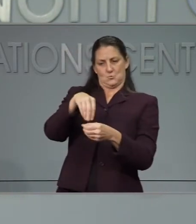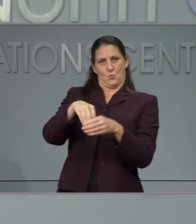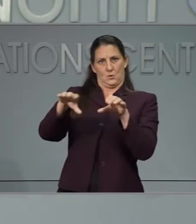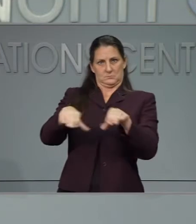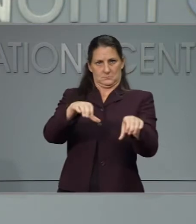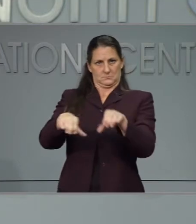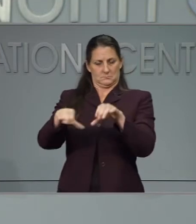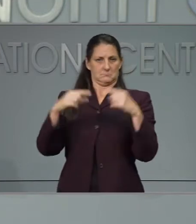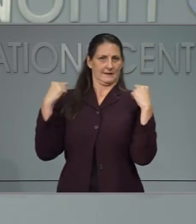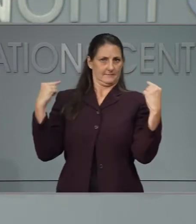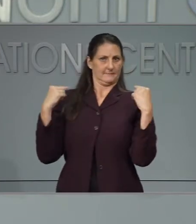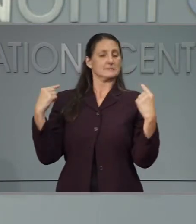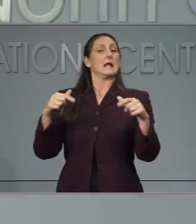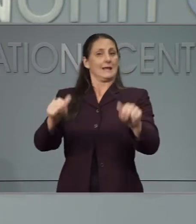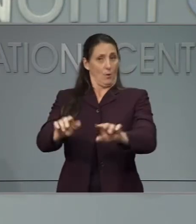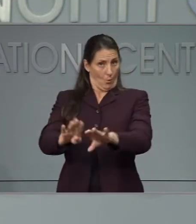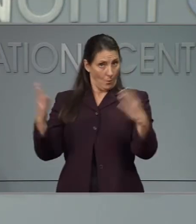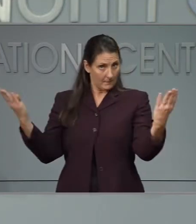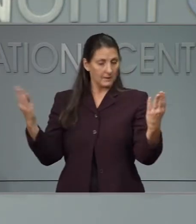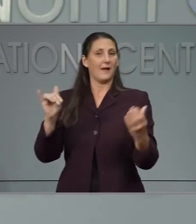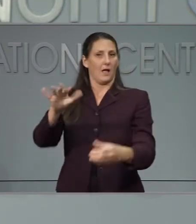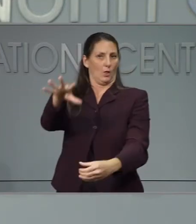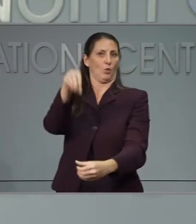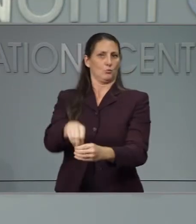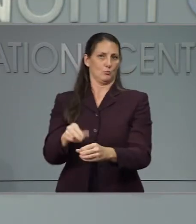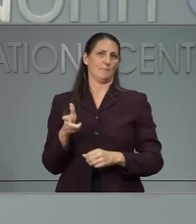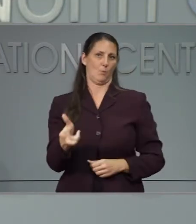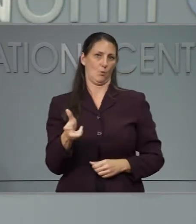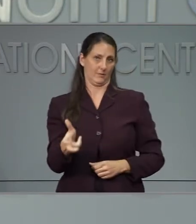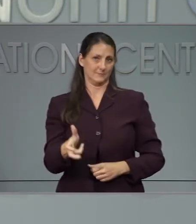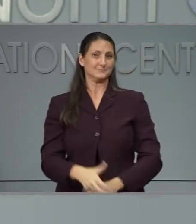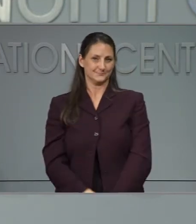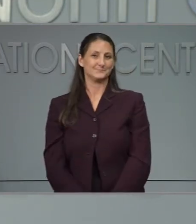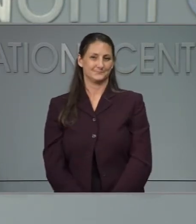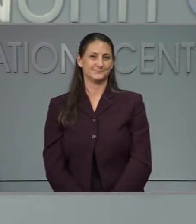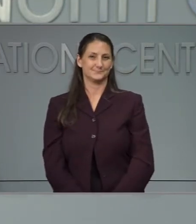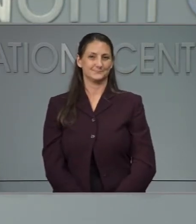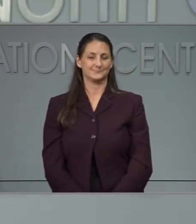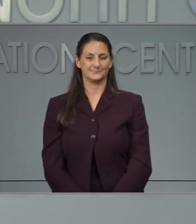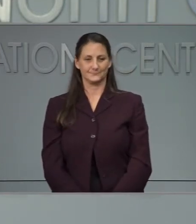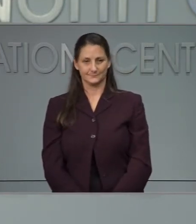actividades en interiores en esta etapa de 2.5. La siguiente pregunta.